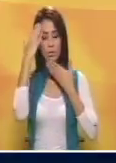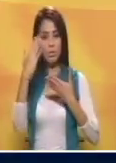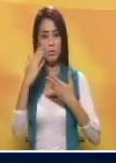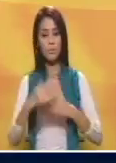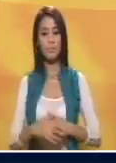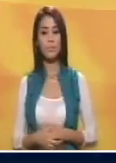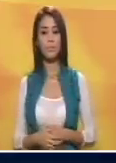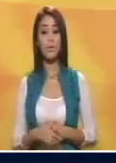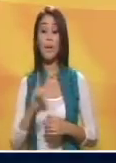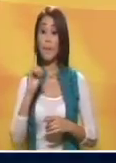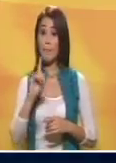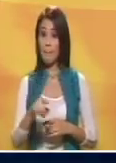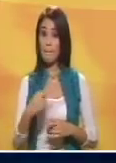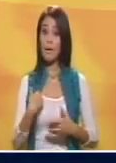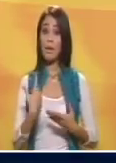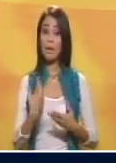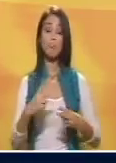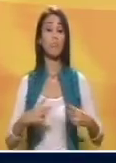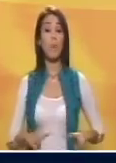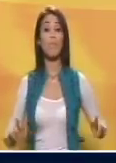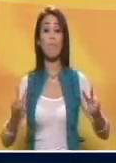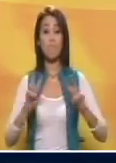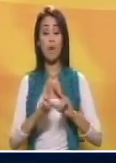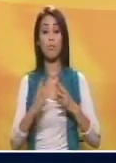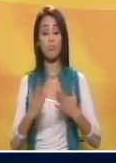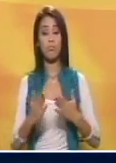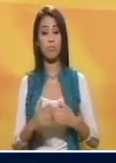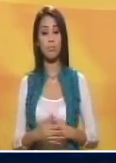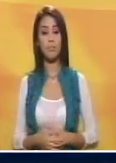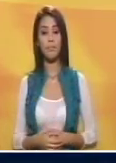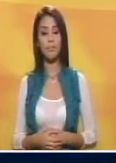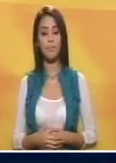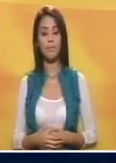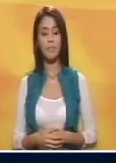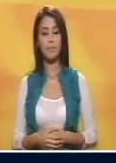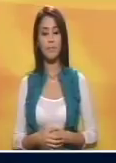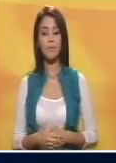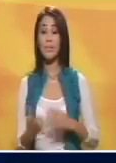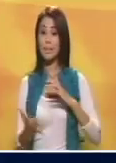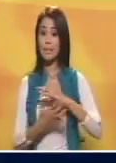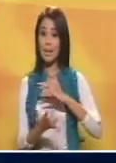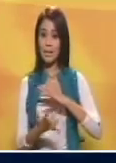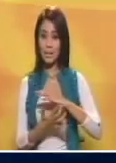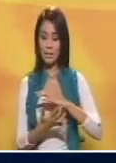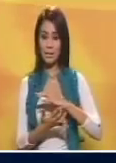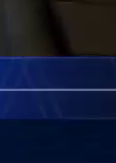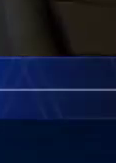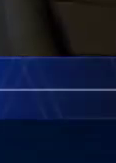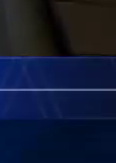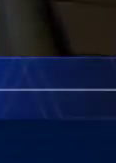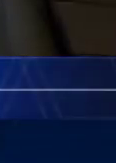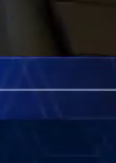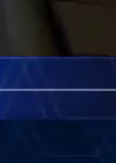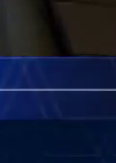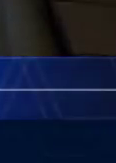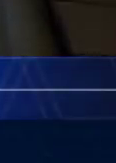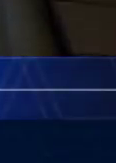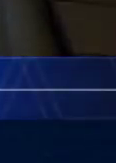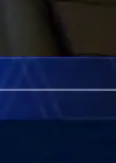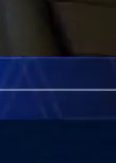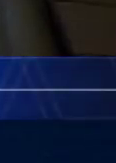la saludamos la vamos a valorar una vez que tengamos la definición técnica al respecto, entonces la Asamblea Nacional